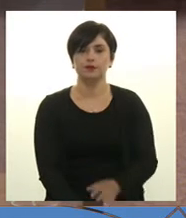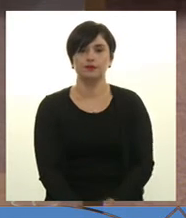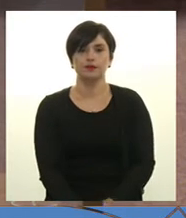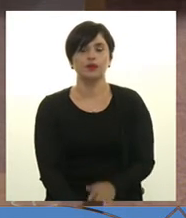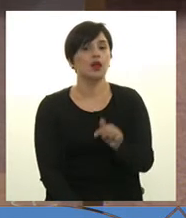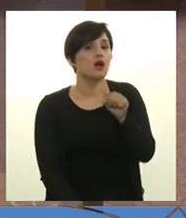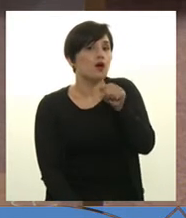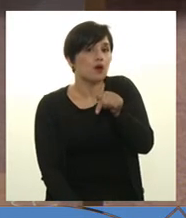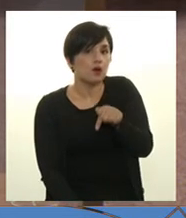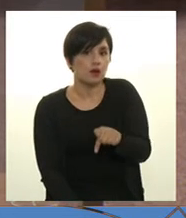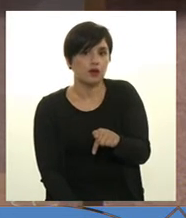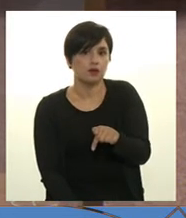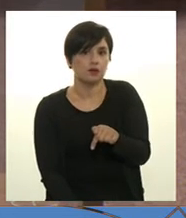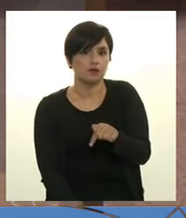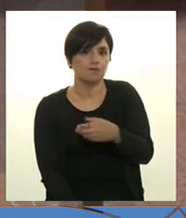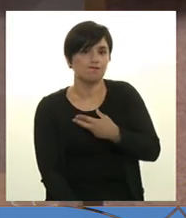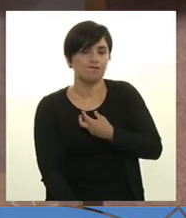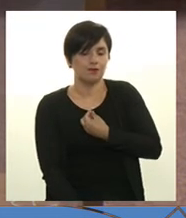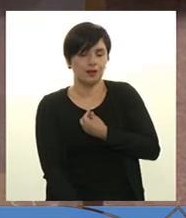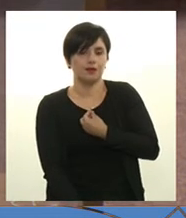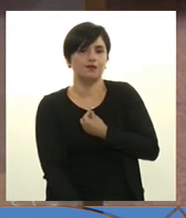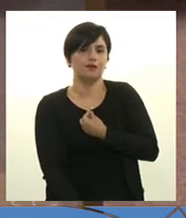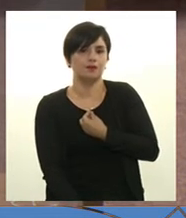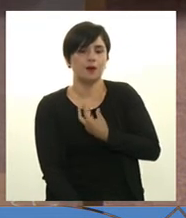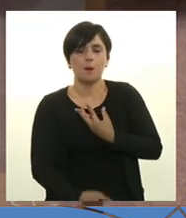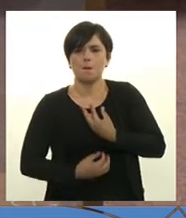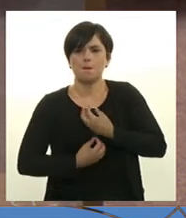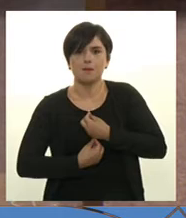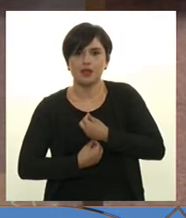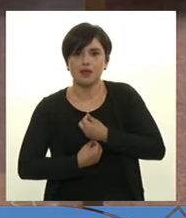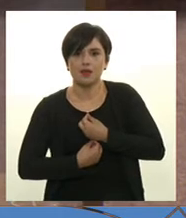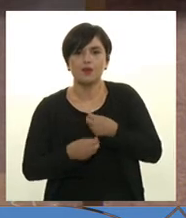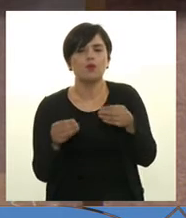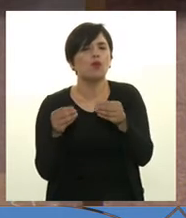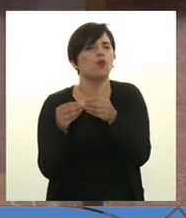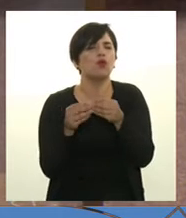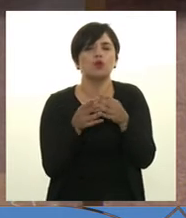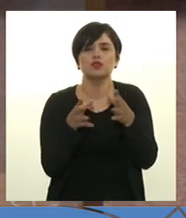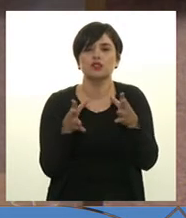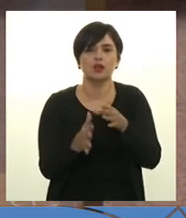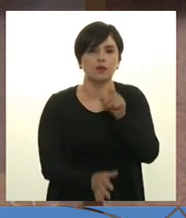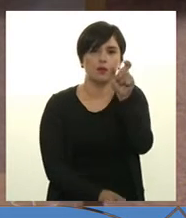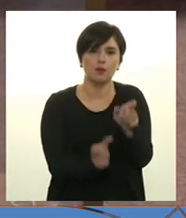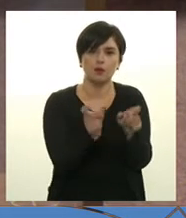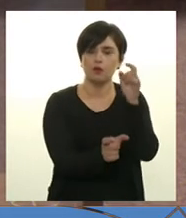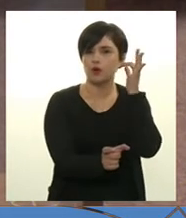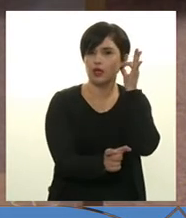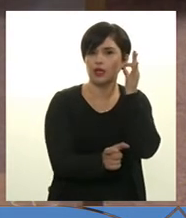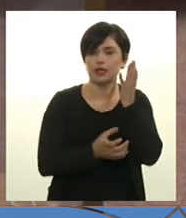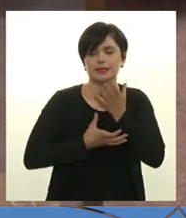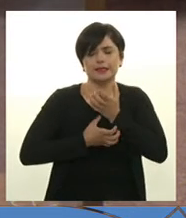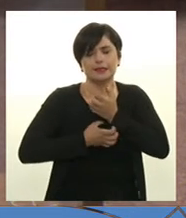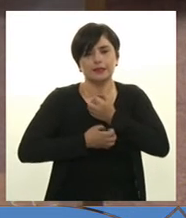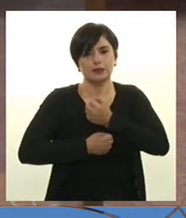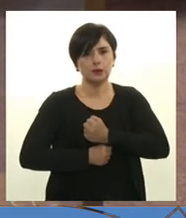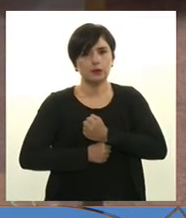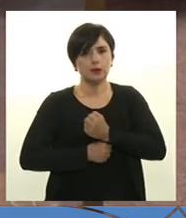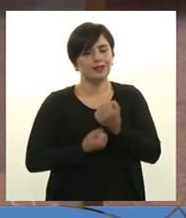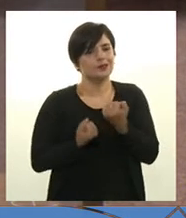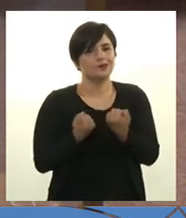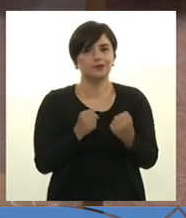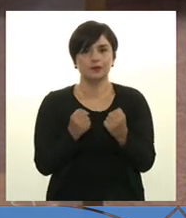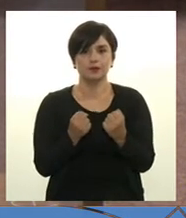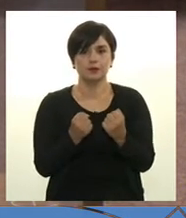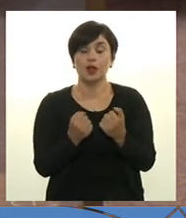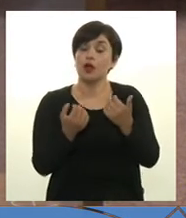señora presidenta hay miedo miedo en miles de mujeres también angustia desesperación por